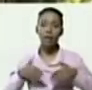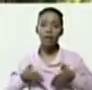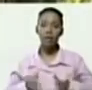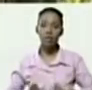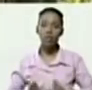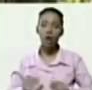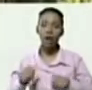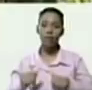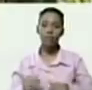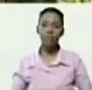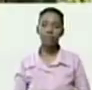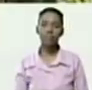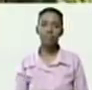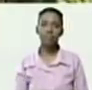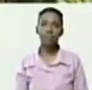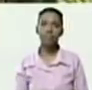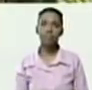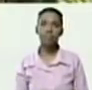donde nació.